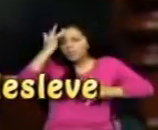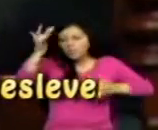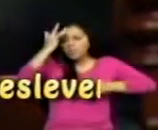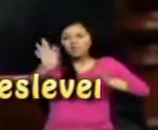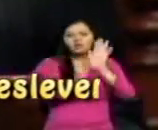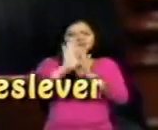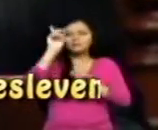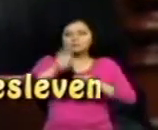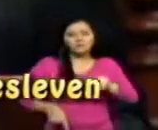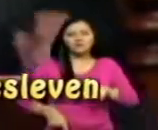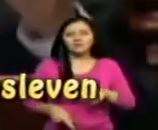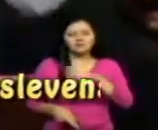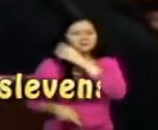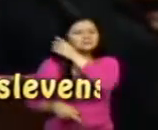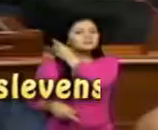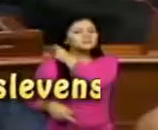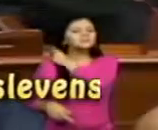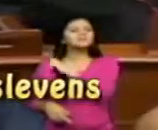posible.